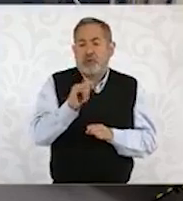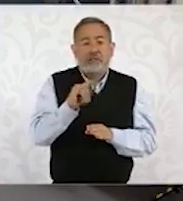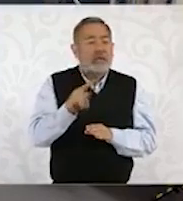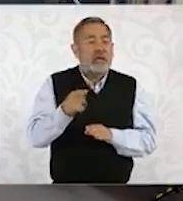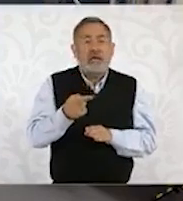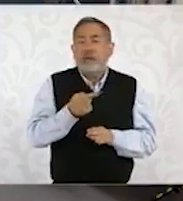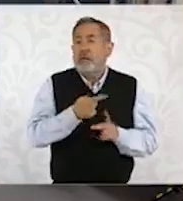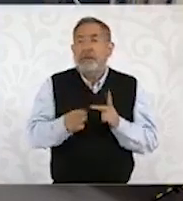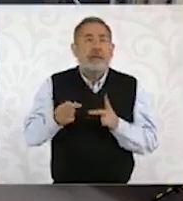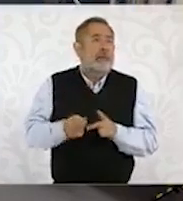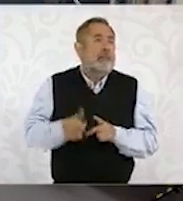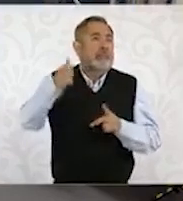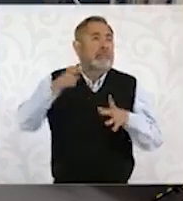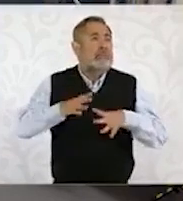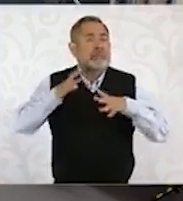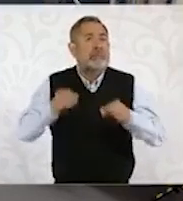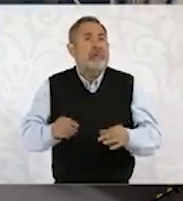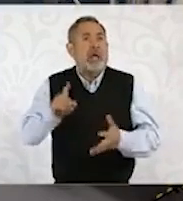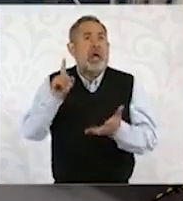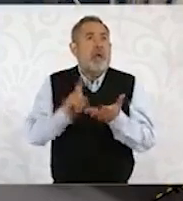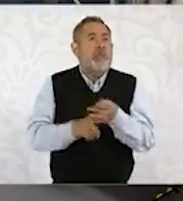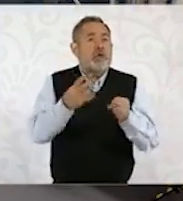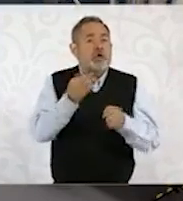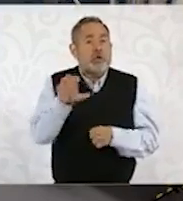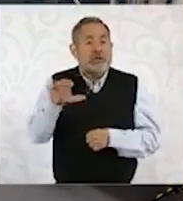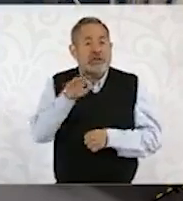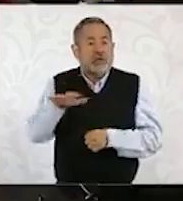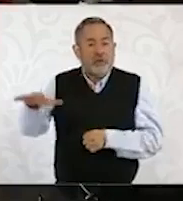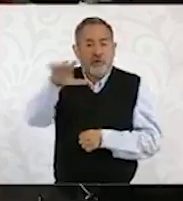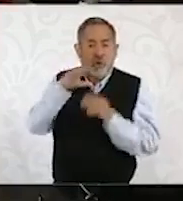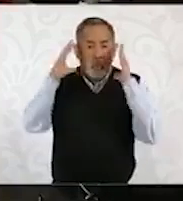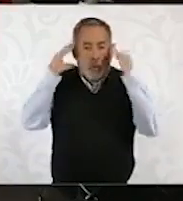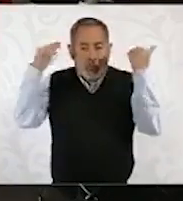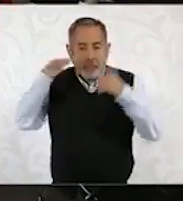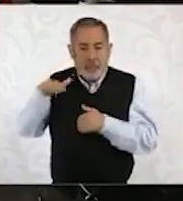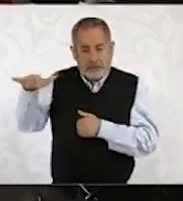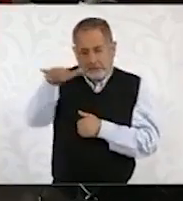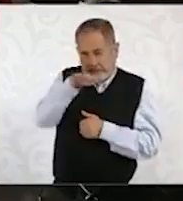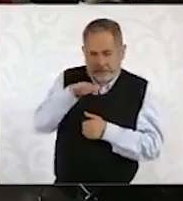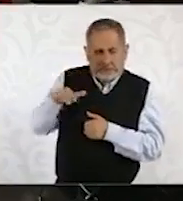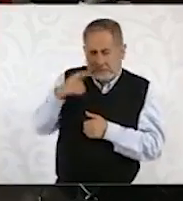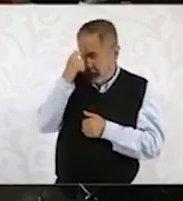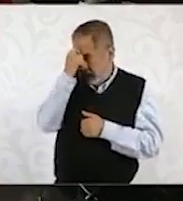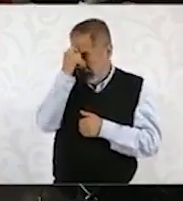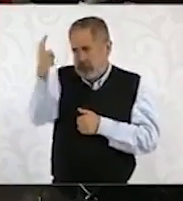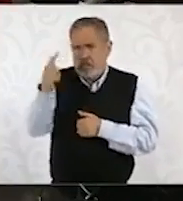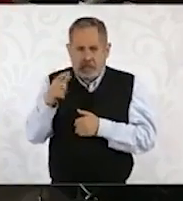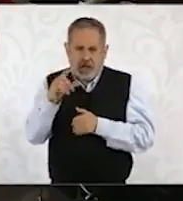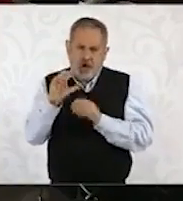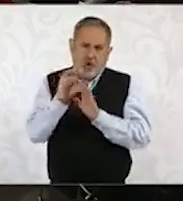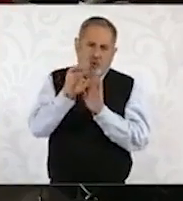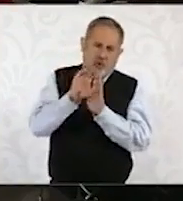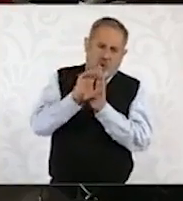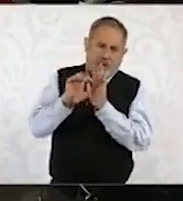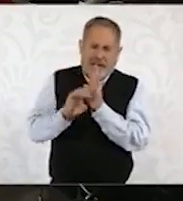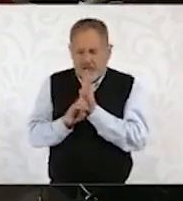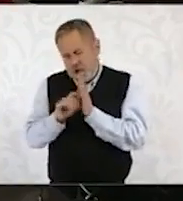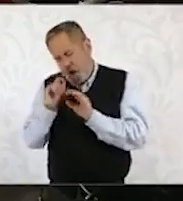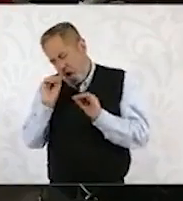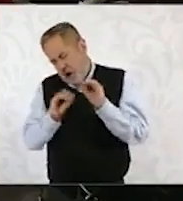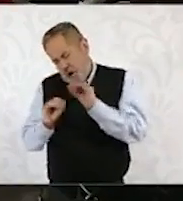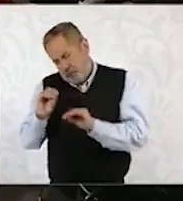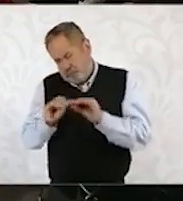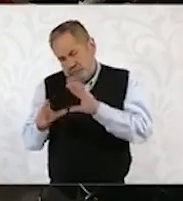principios de 1900, allá por los Países Bajos. Ese es realmente su acuñación,